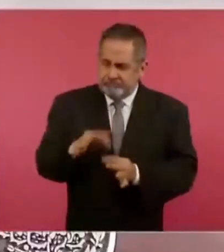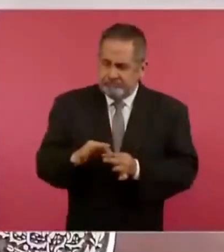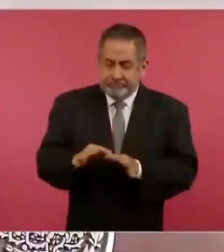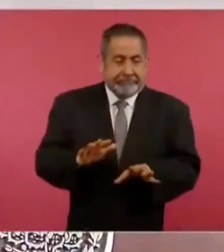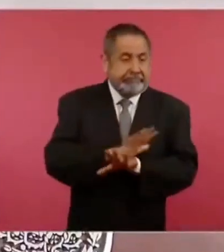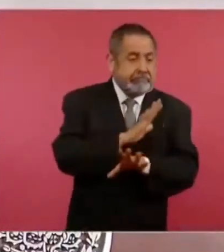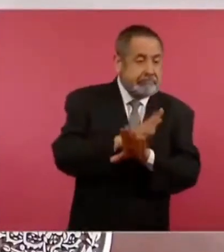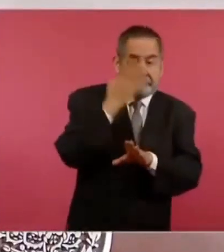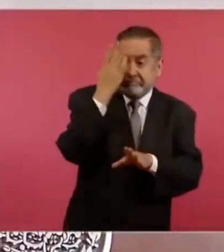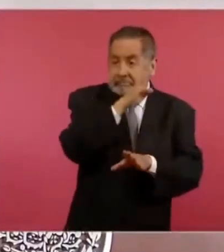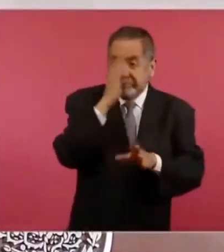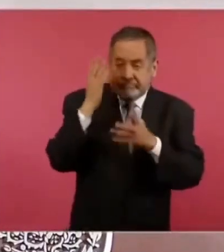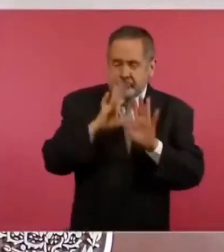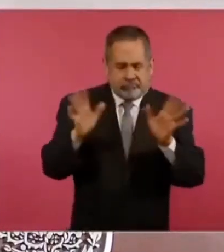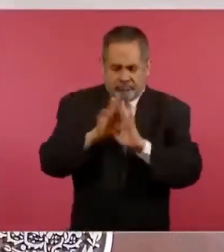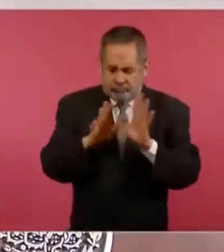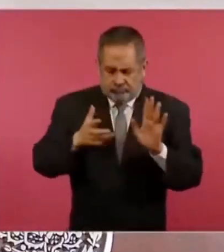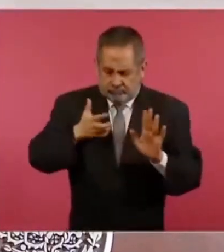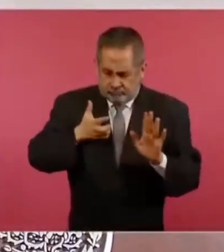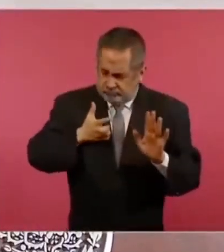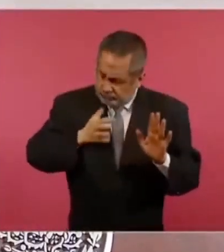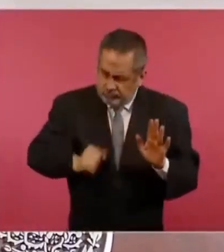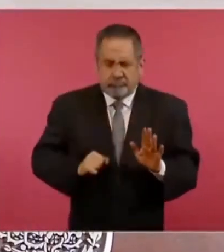ideales, no andar